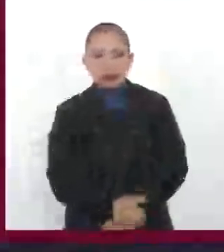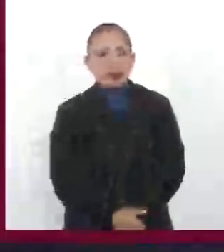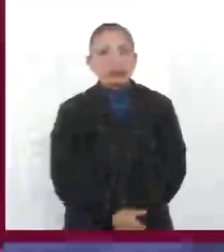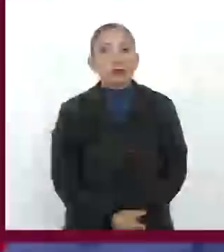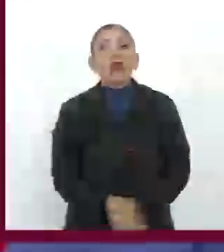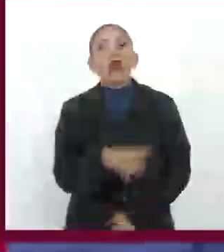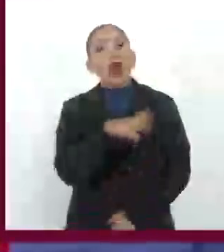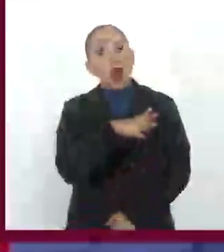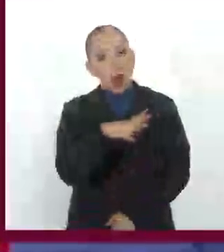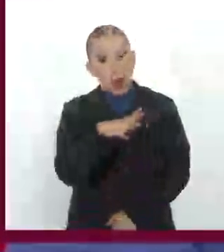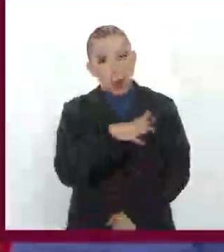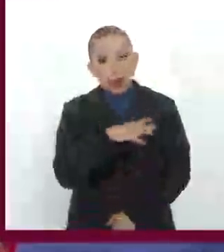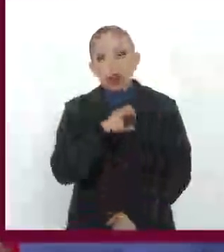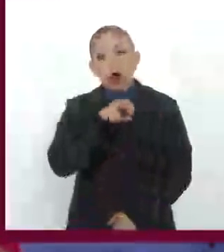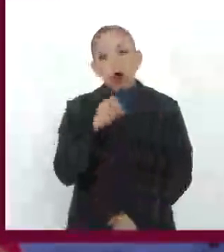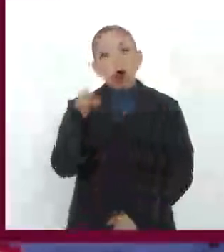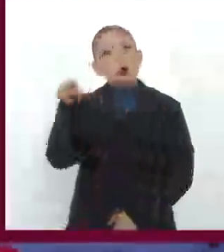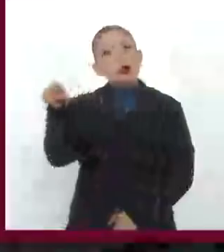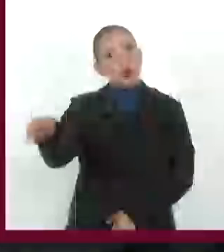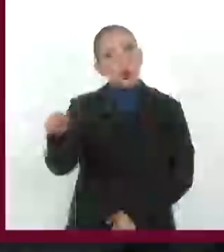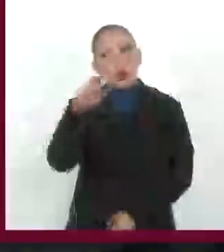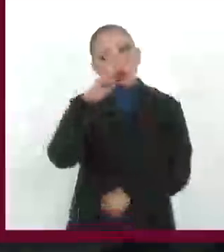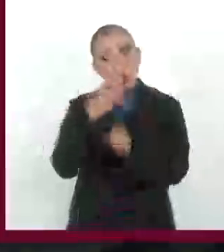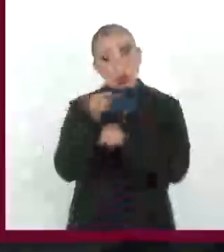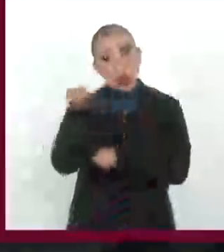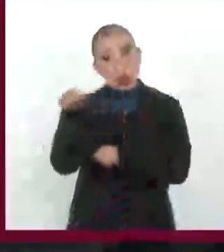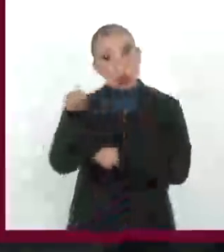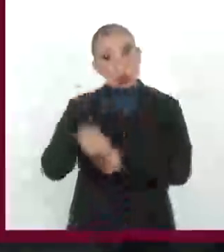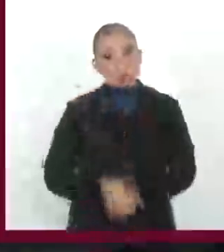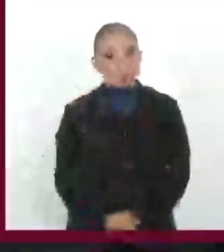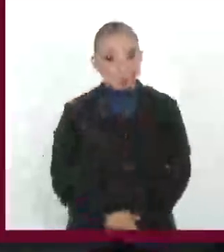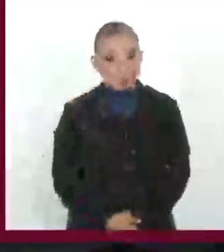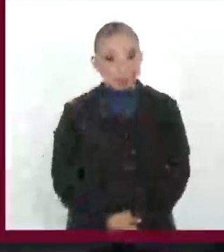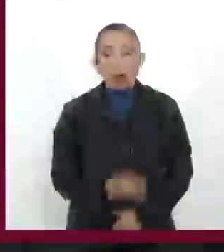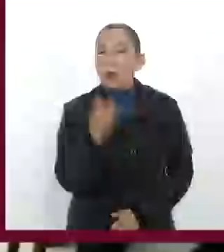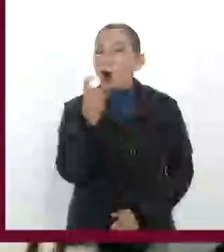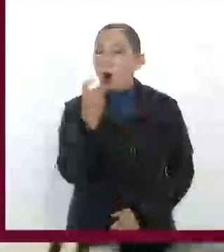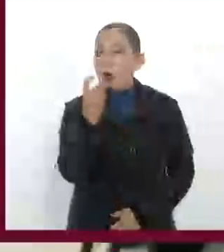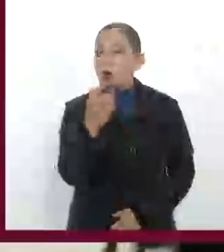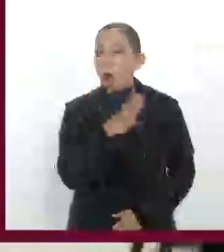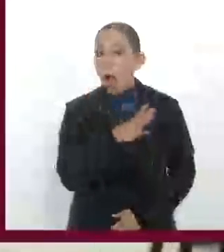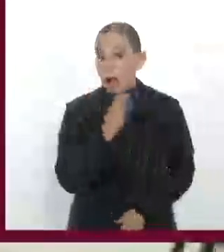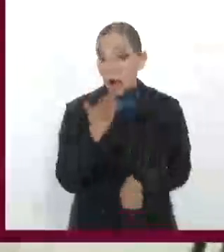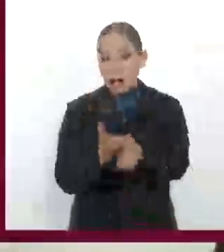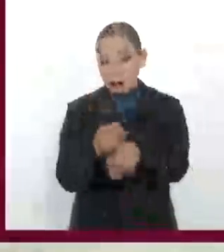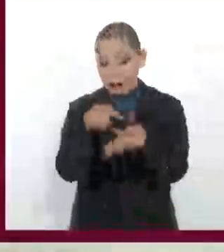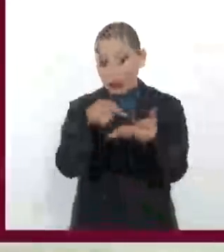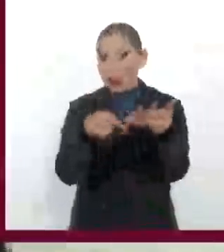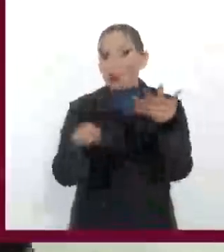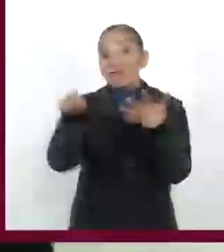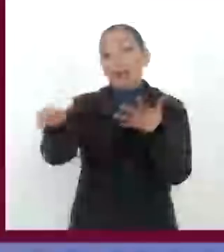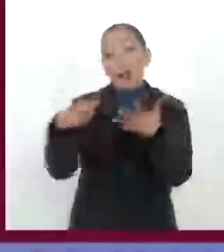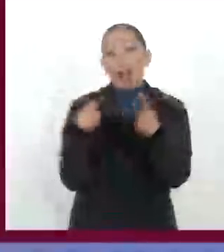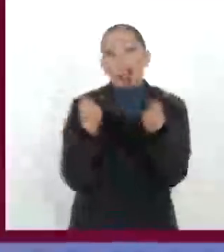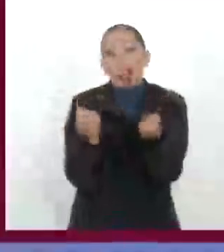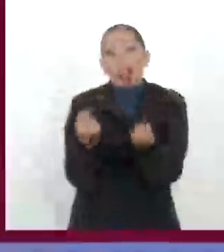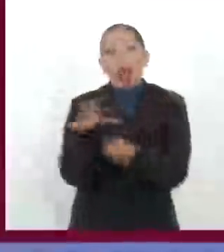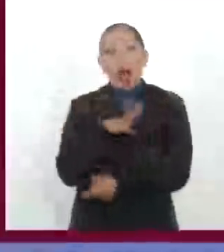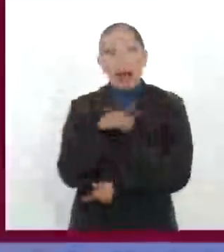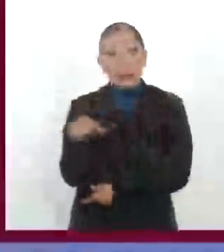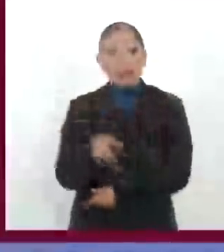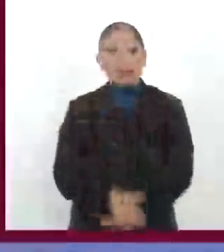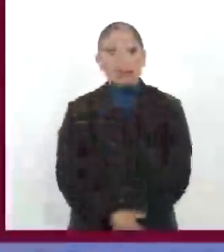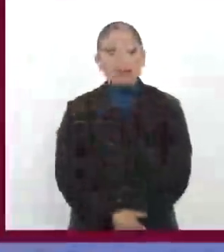autoridad. Existe obligatoriedad de asumir estas responsabilidades, por lo que hay diversas sanciones para quienes